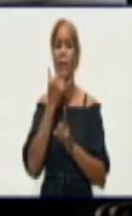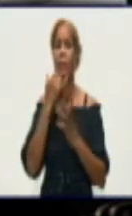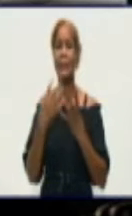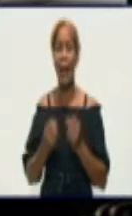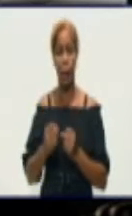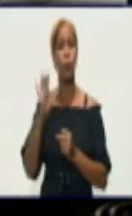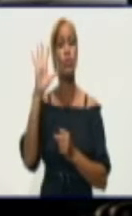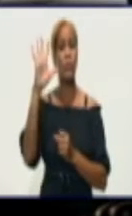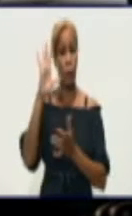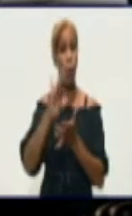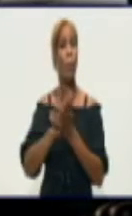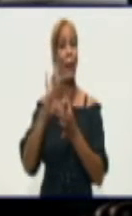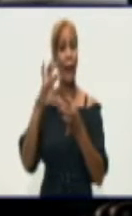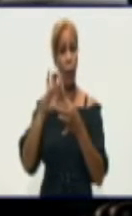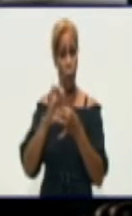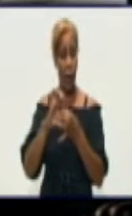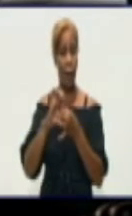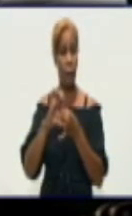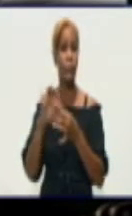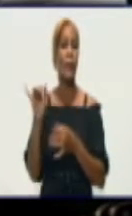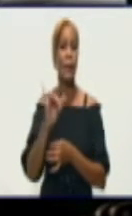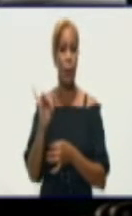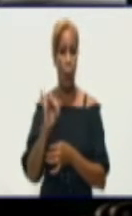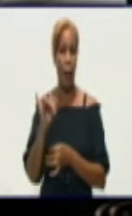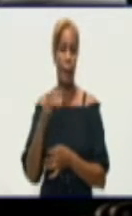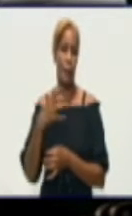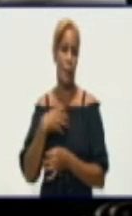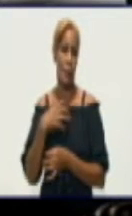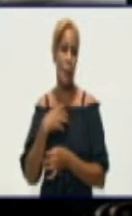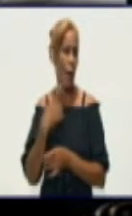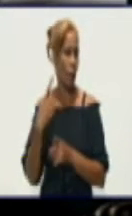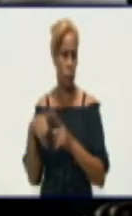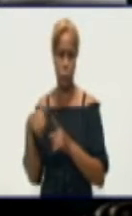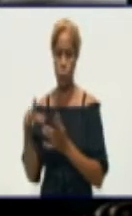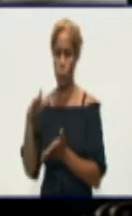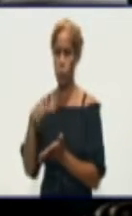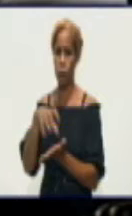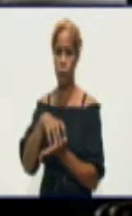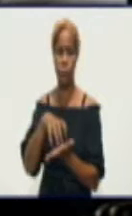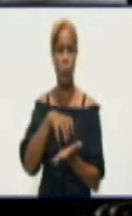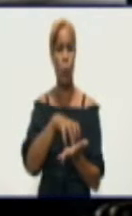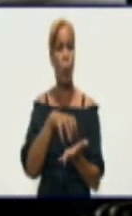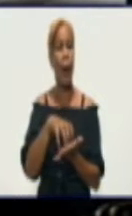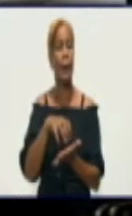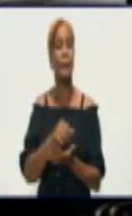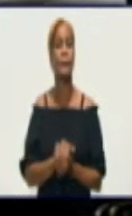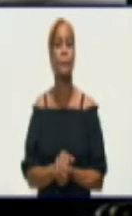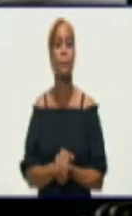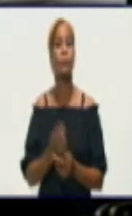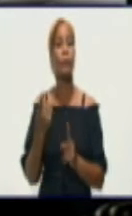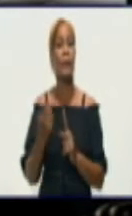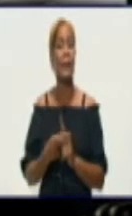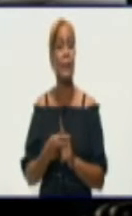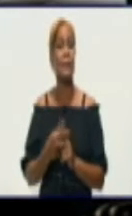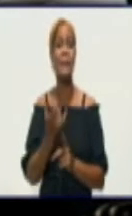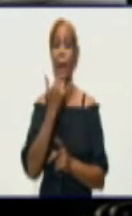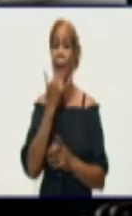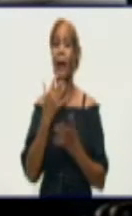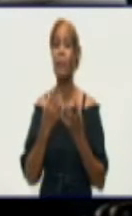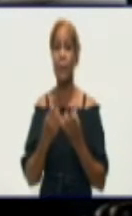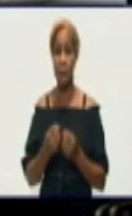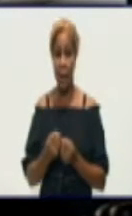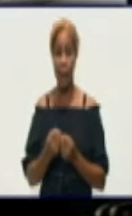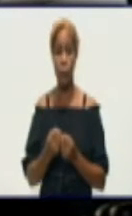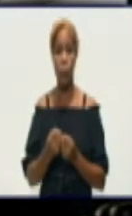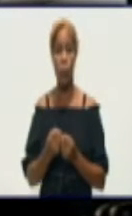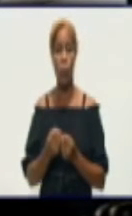tenía siete estabilidad con la entrada de felton y litera e ir tomando carga progresivamente y se habían afectado los circuitos que llama